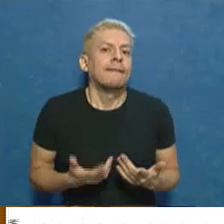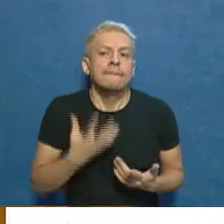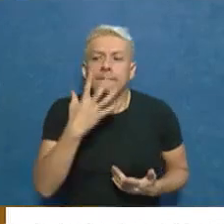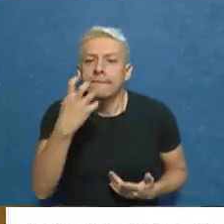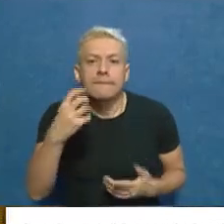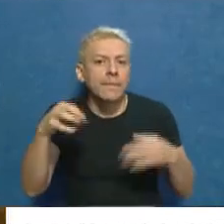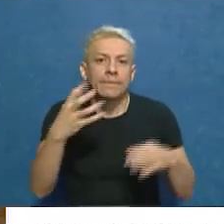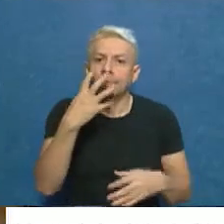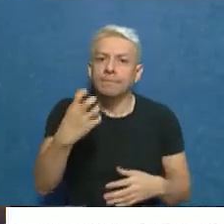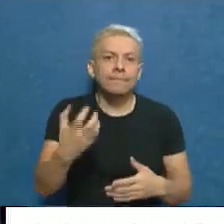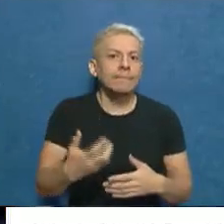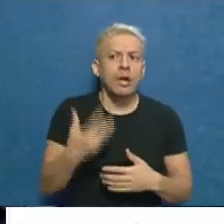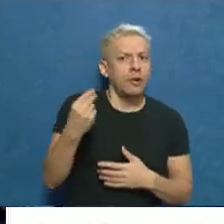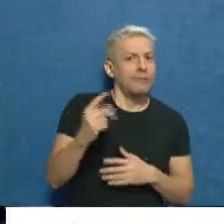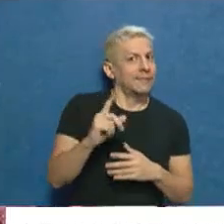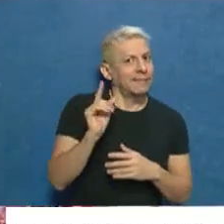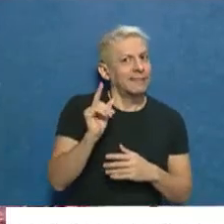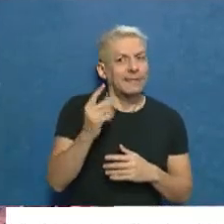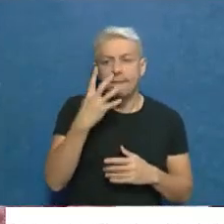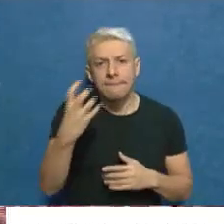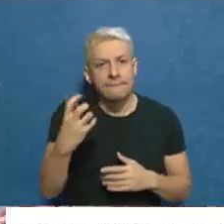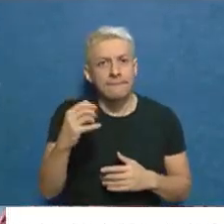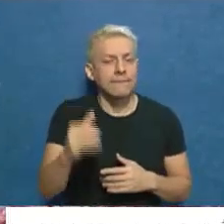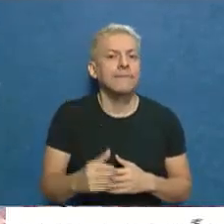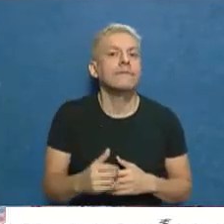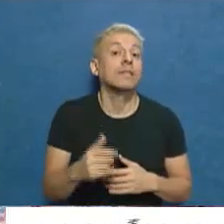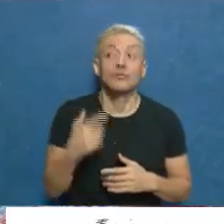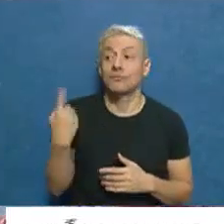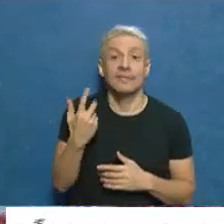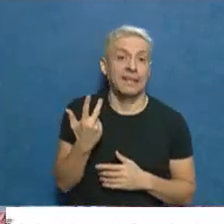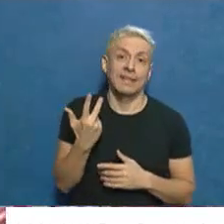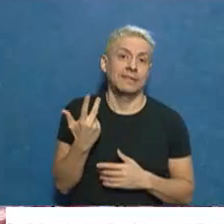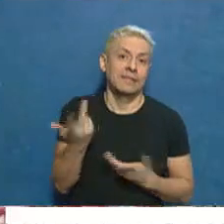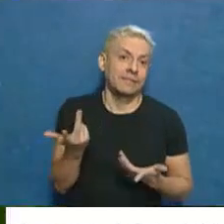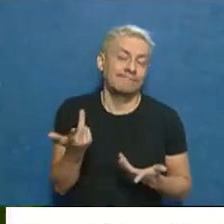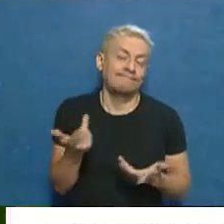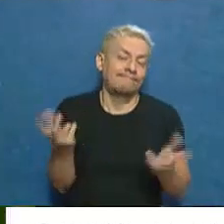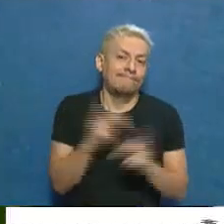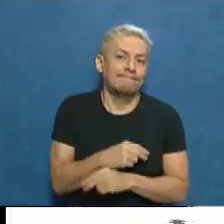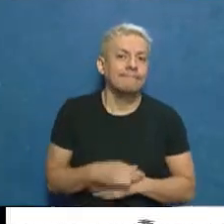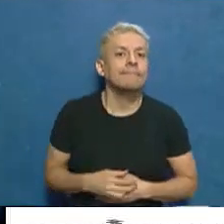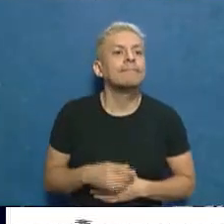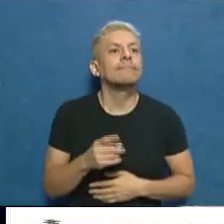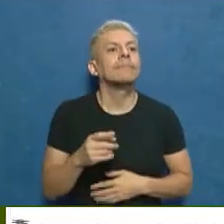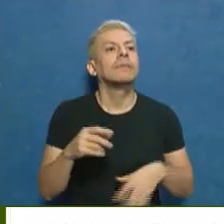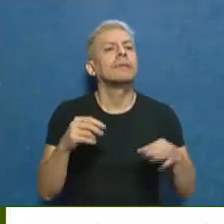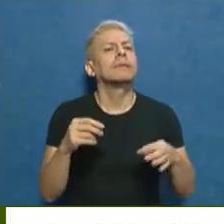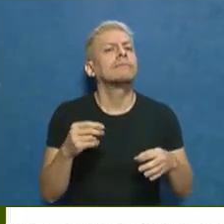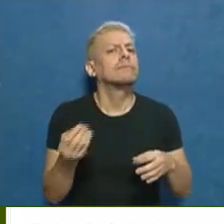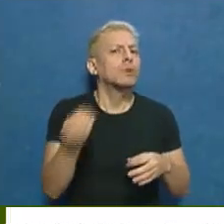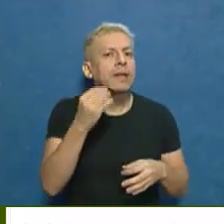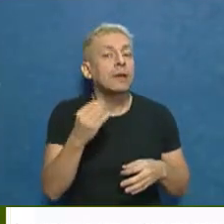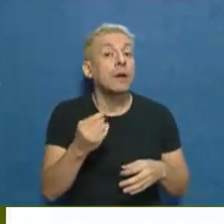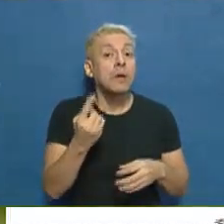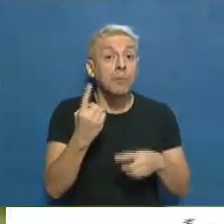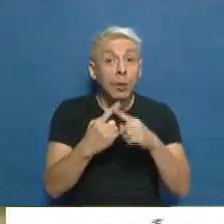unas milanesas. Sí, sí, sí. Pero bueno, somos tres y con le rinde. Y me rinde. ¿Cada cuánto come milanesas usted? Una vez